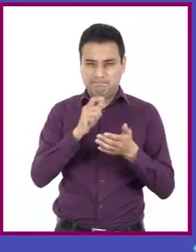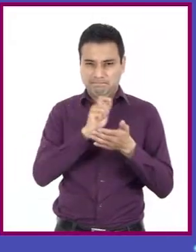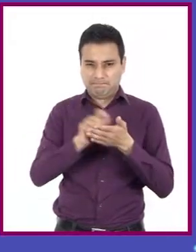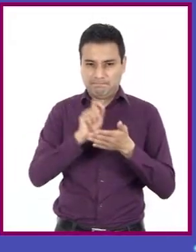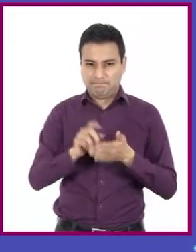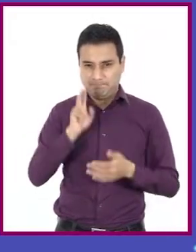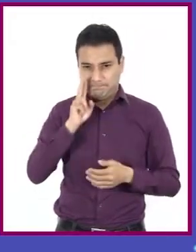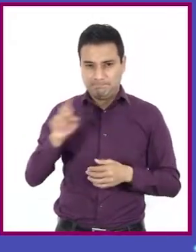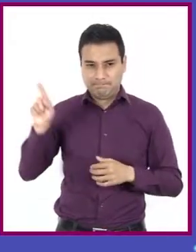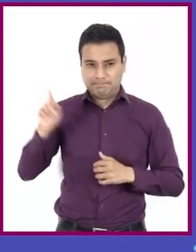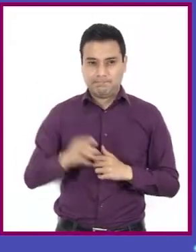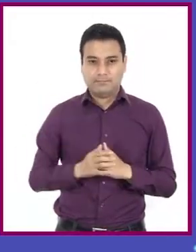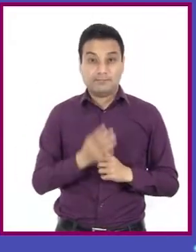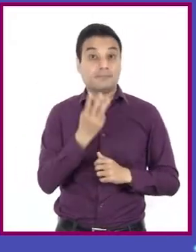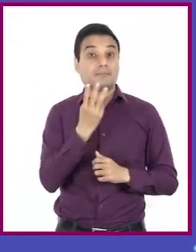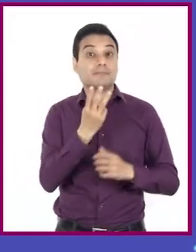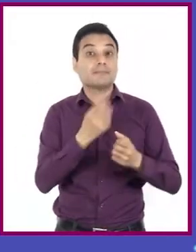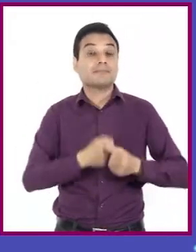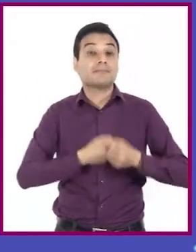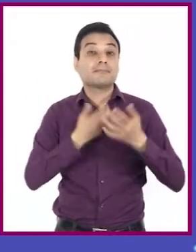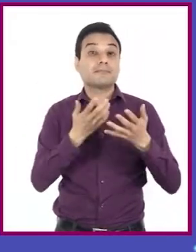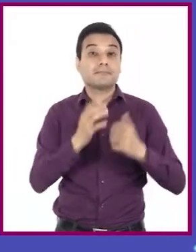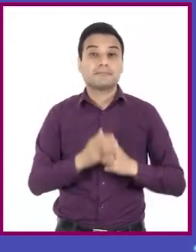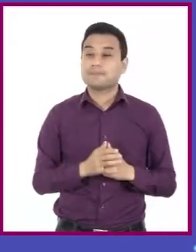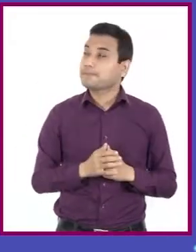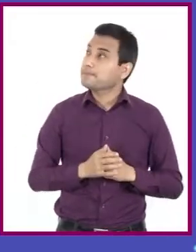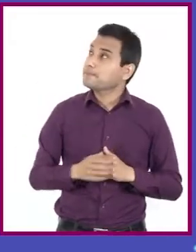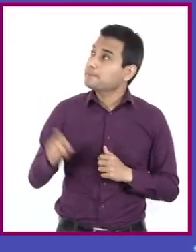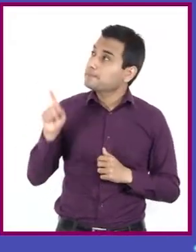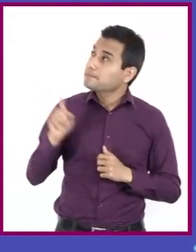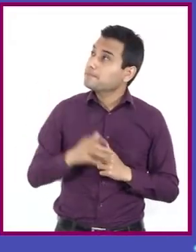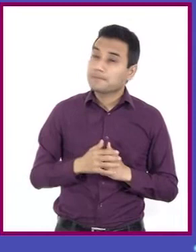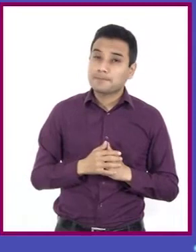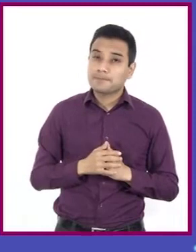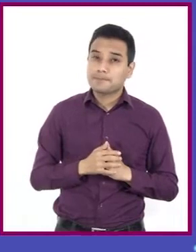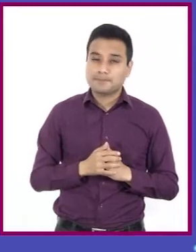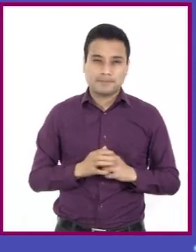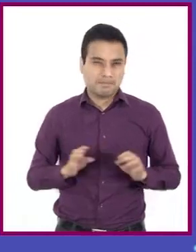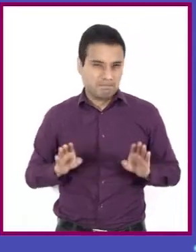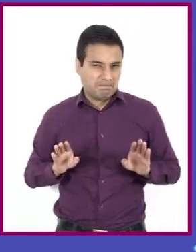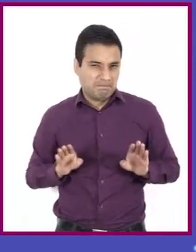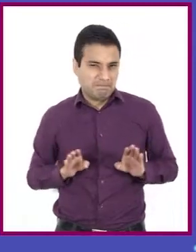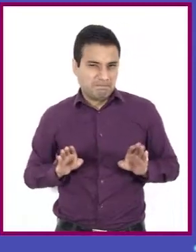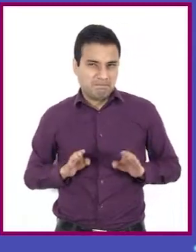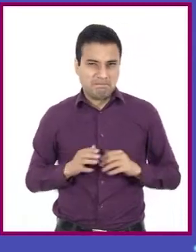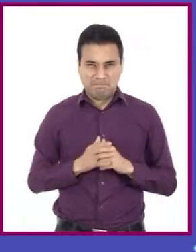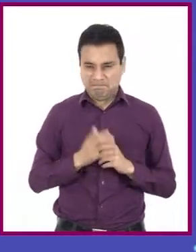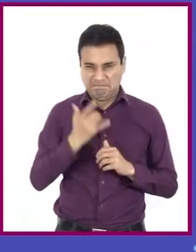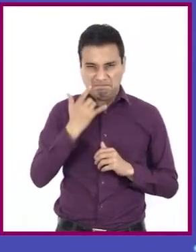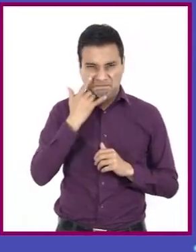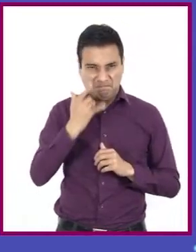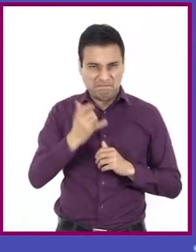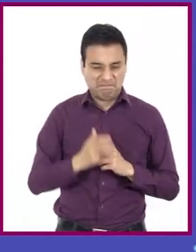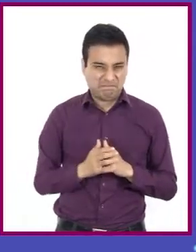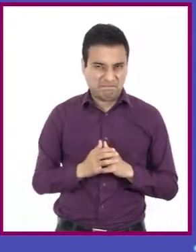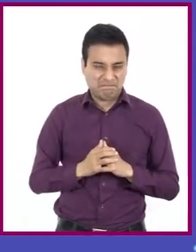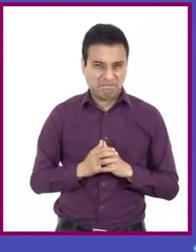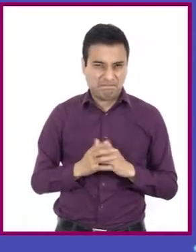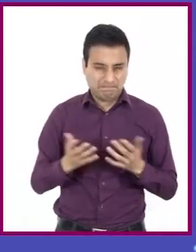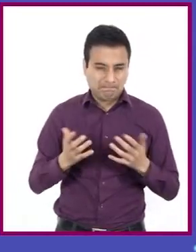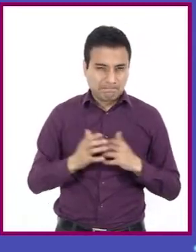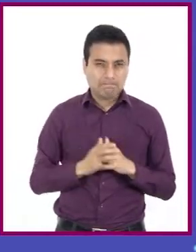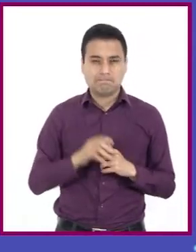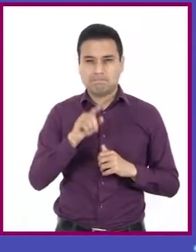En estos 3 poemas podremos encontrar otros aspectos que van más allá de la forma, aunque es